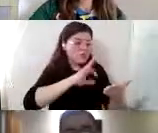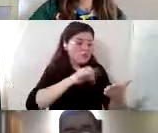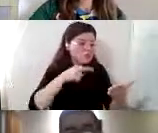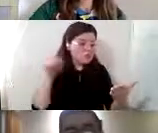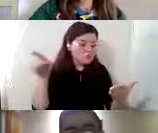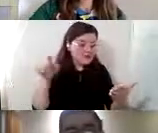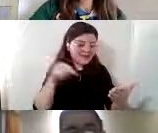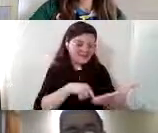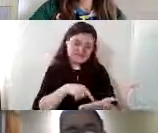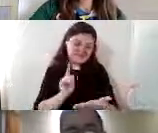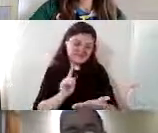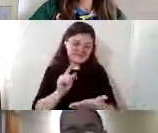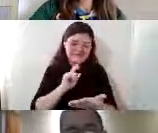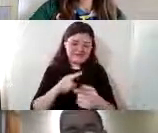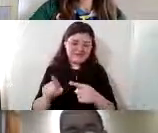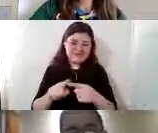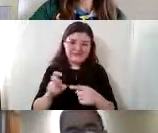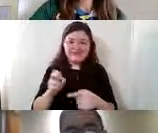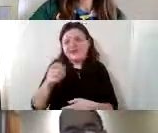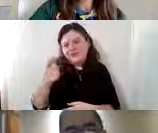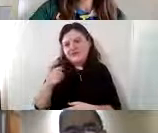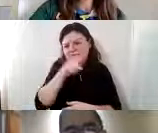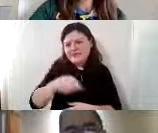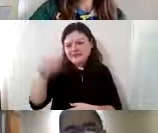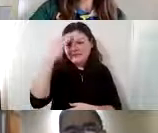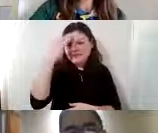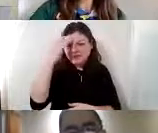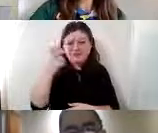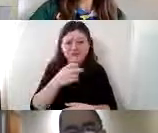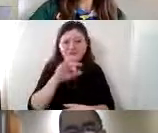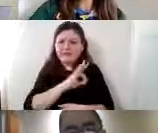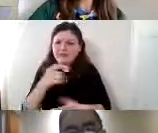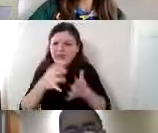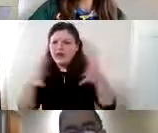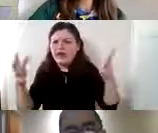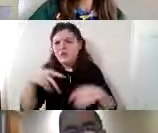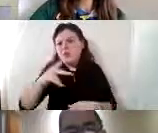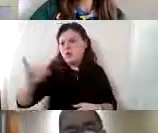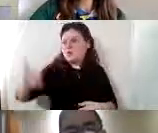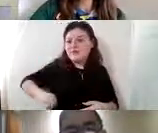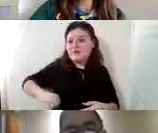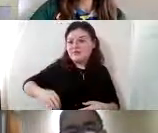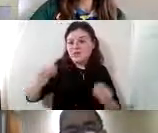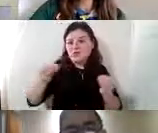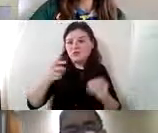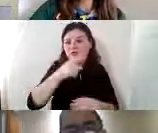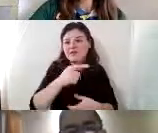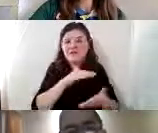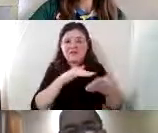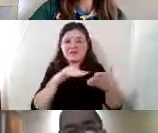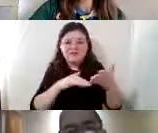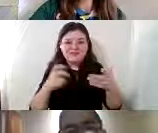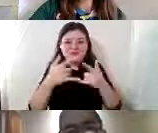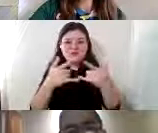digo, este de La Panadería es un poco un texto más grande, pero está muy interesante todo lo que habla en relación al